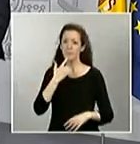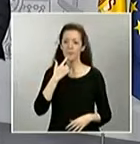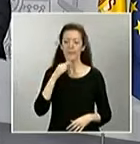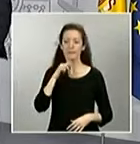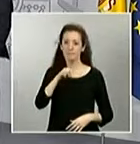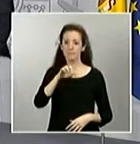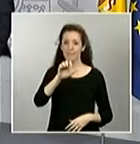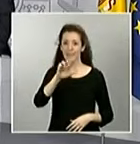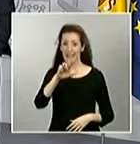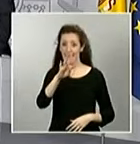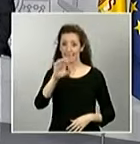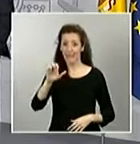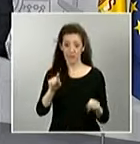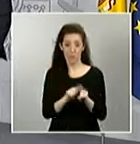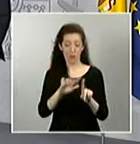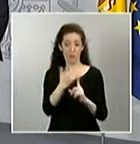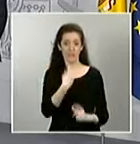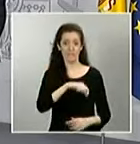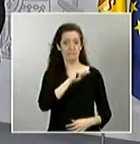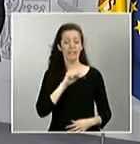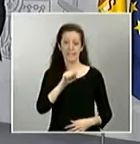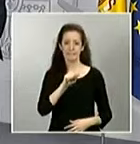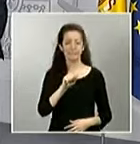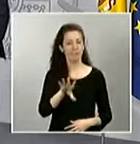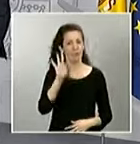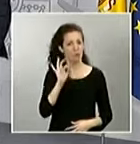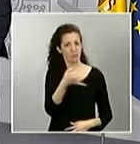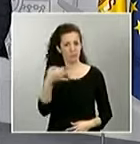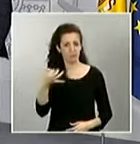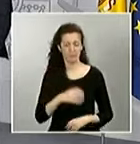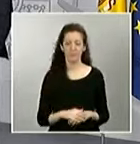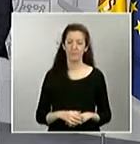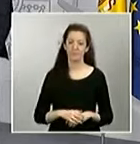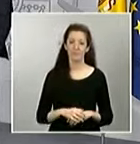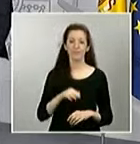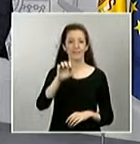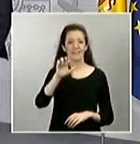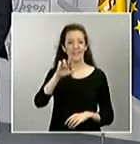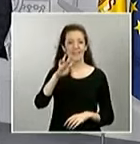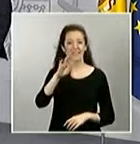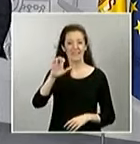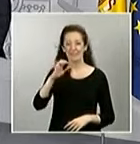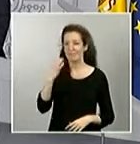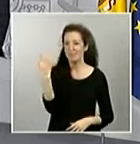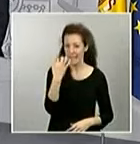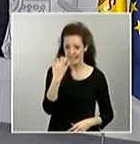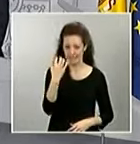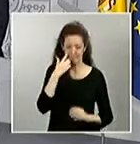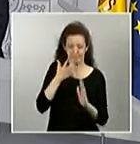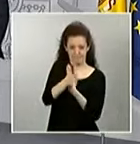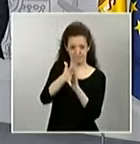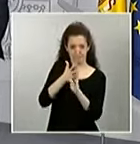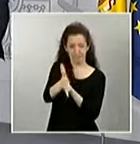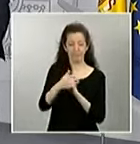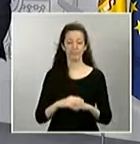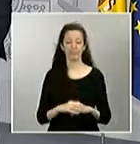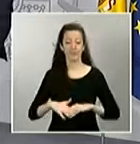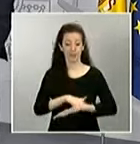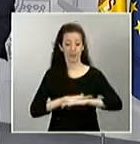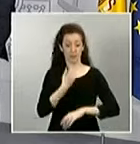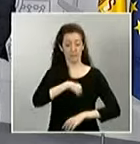dato, sencillamente, para que tengamos buena comprensión de lo que son los ERTEs. El mecanismo de los ERTEs del Gobierno de España ha impedido una